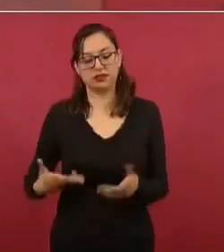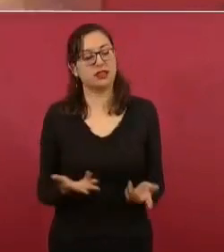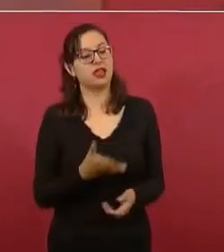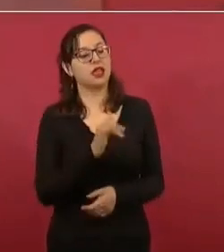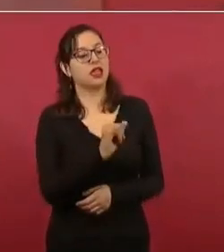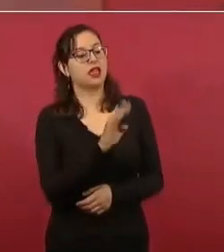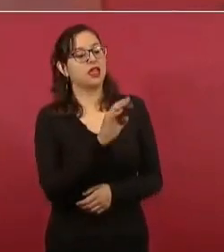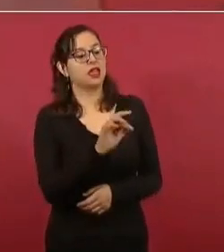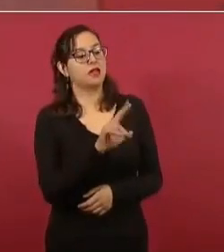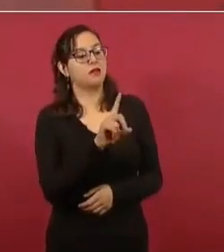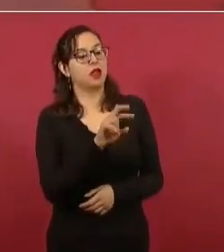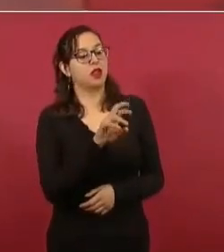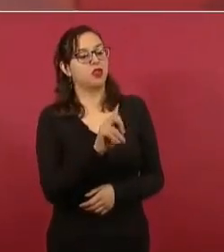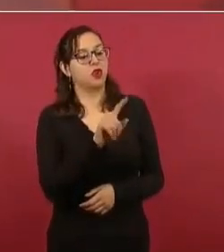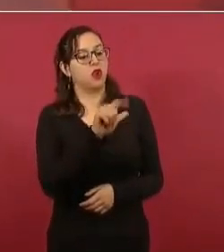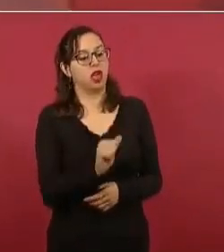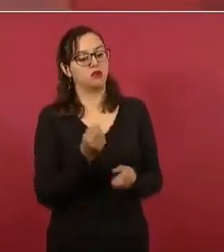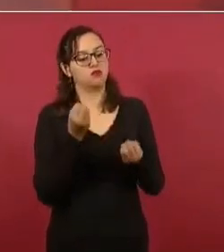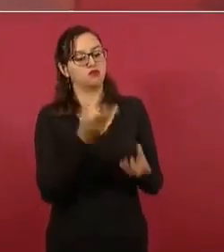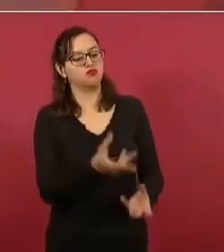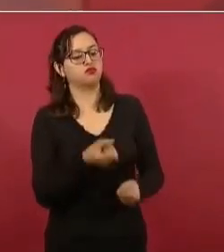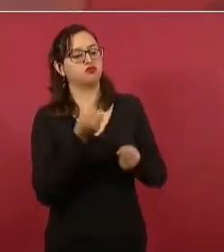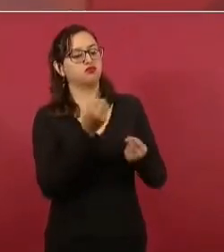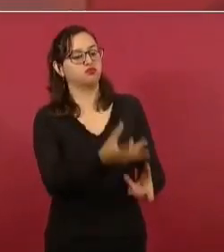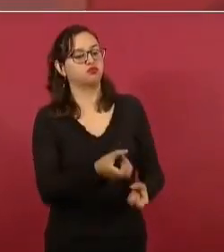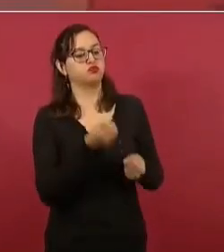En el caso de las líneas aéreas,